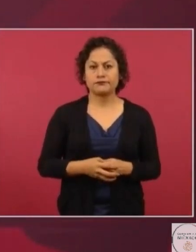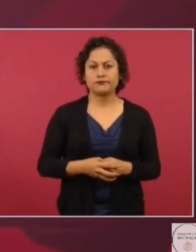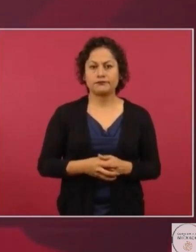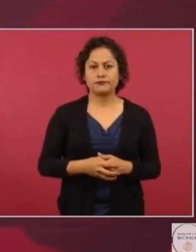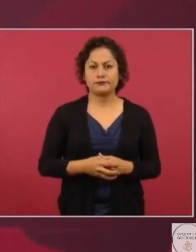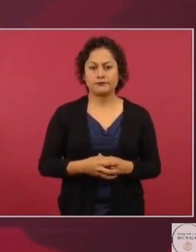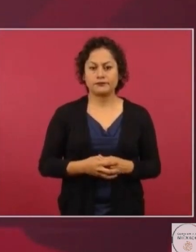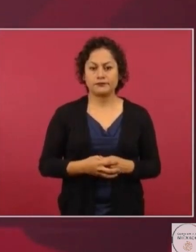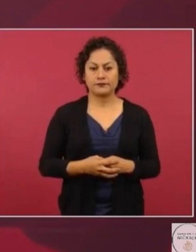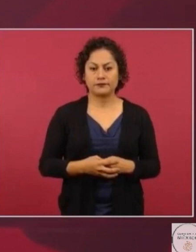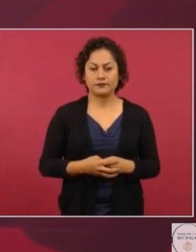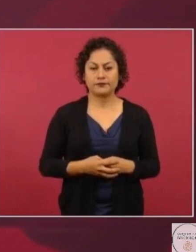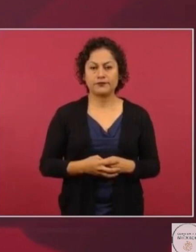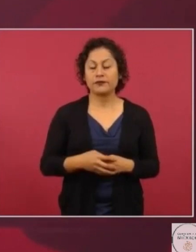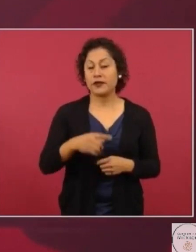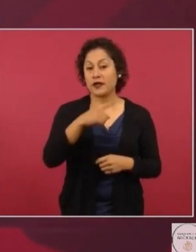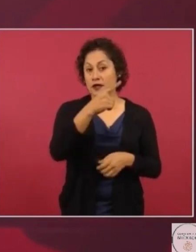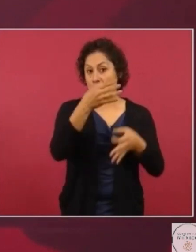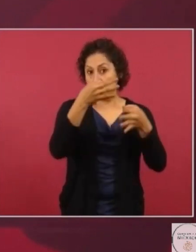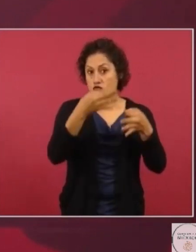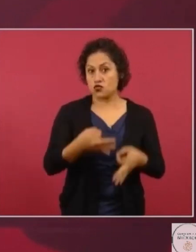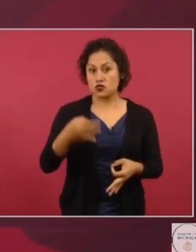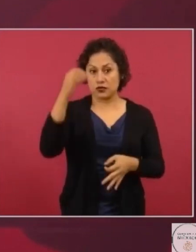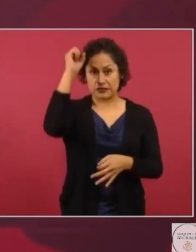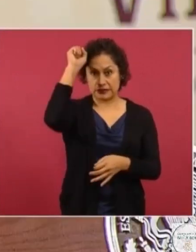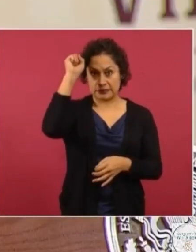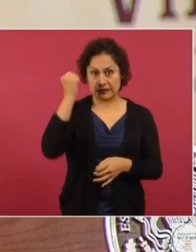de Sinaloa.